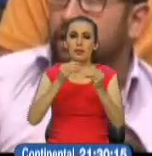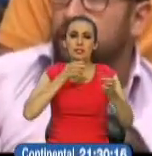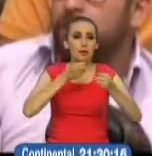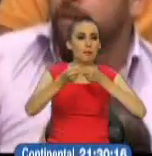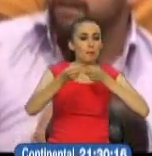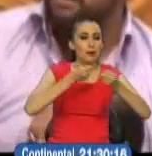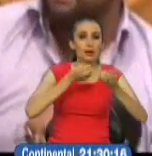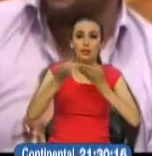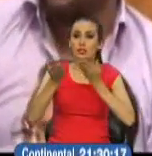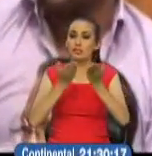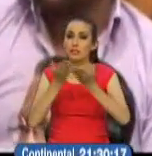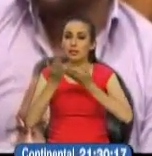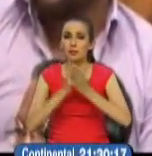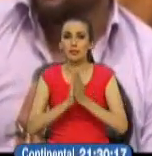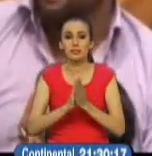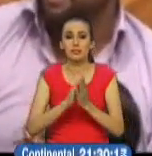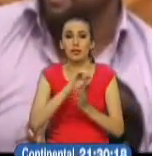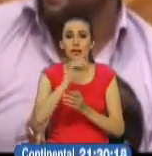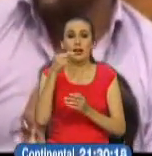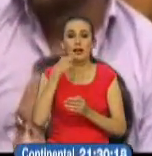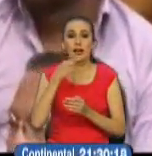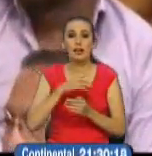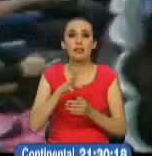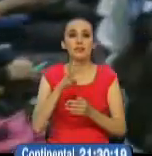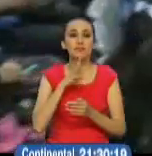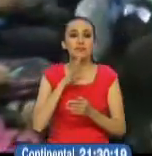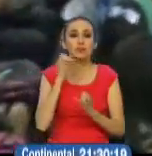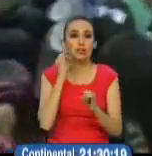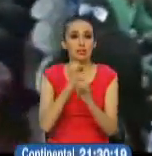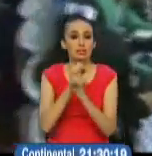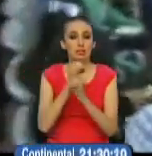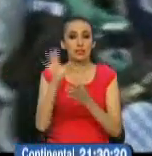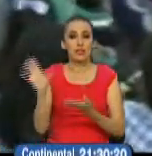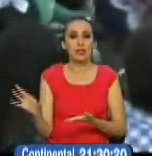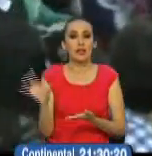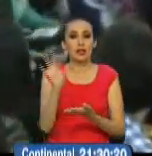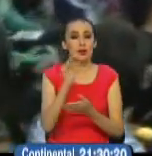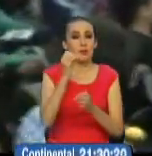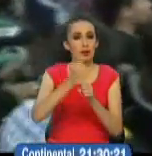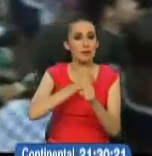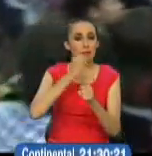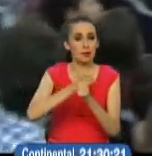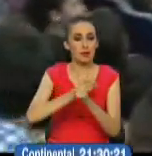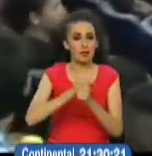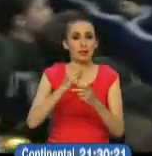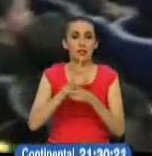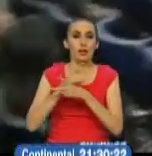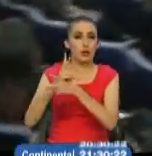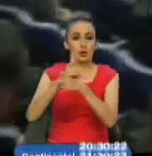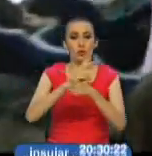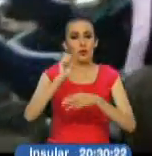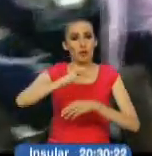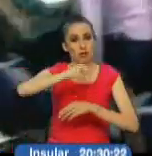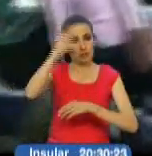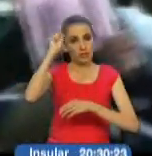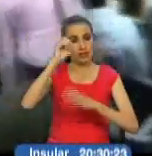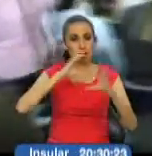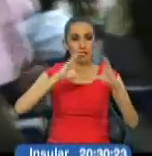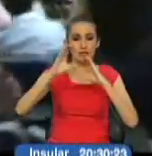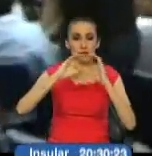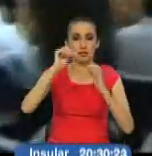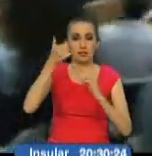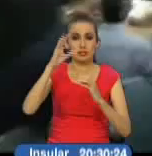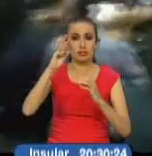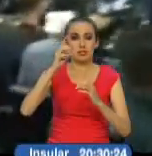y a toda la población. Ochoa en su discurso destacó que la entidad a la que representa trabaja en defensa de los derechos a la comunicación de los más de